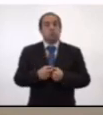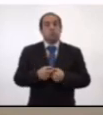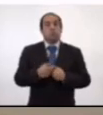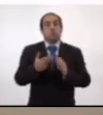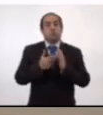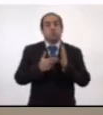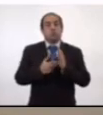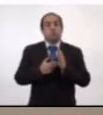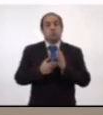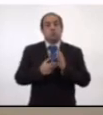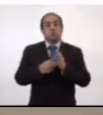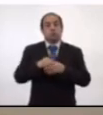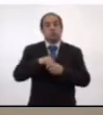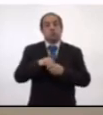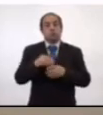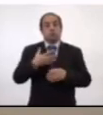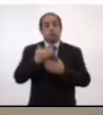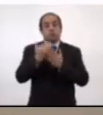a 40%.